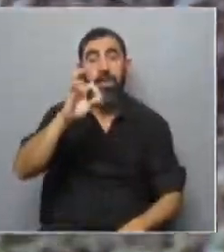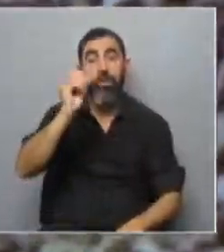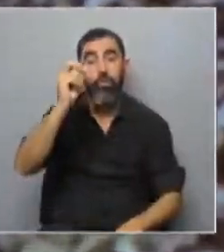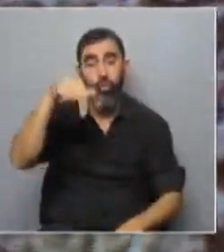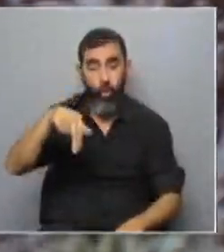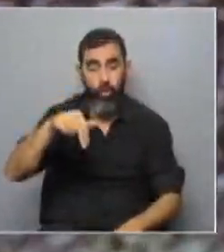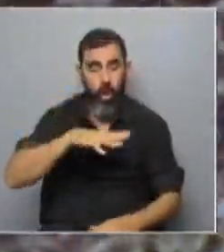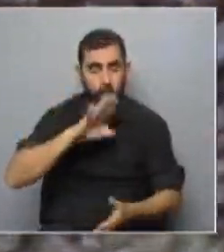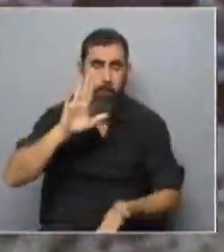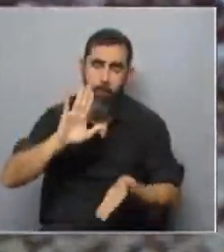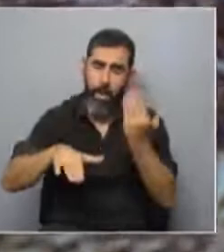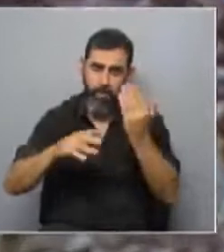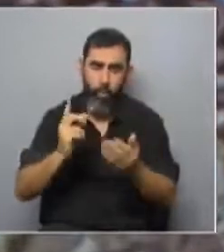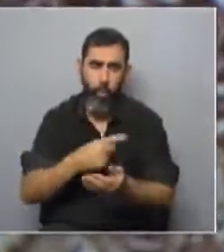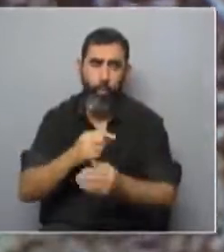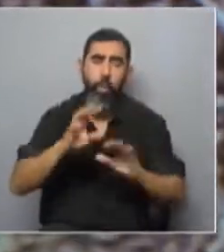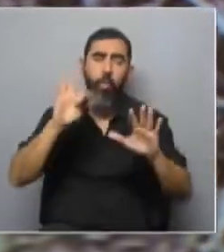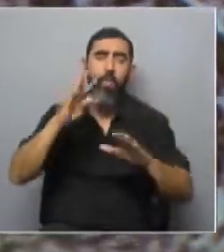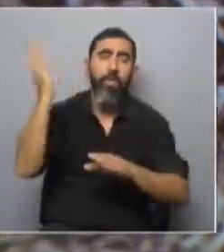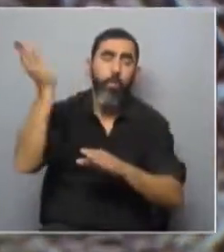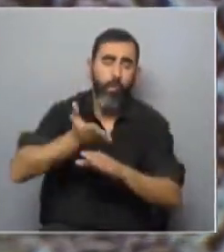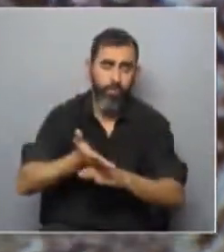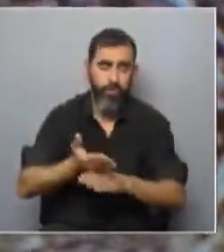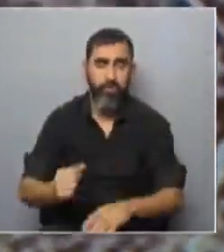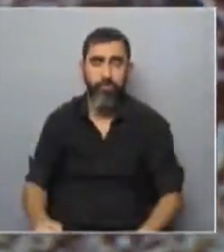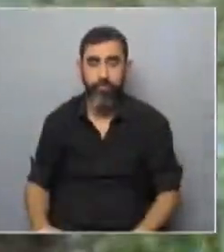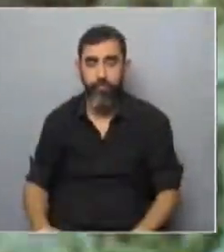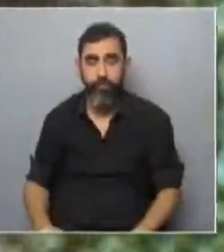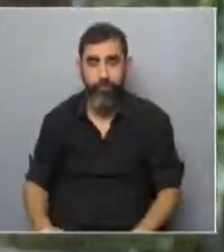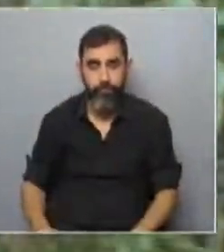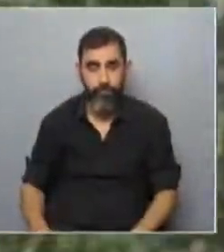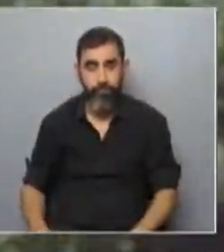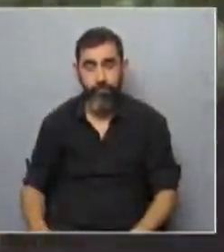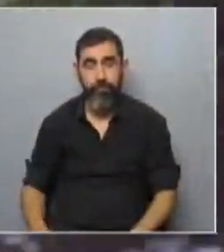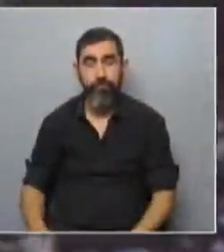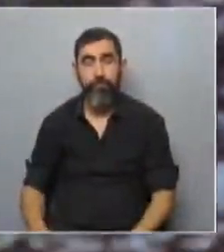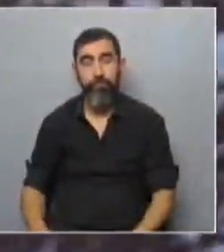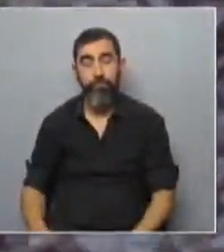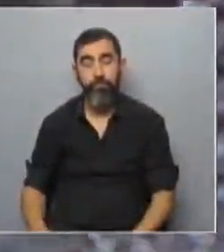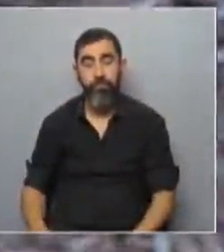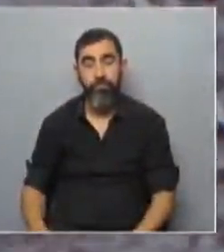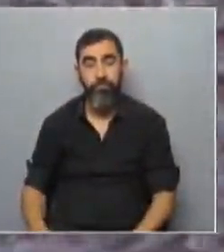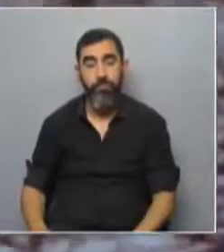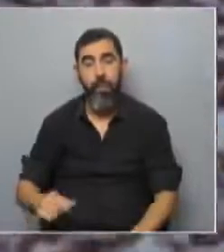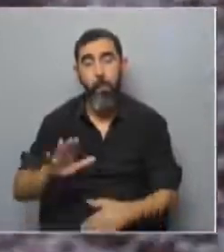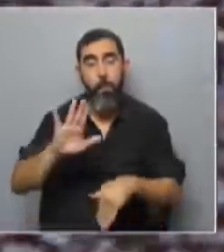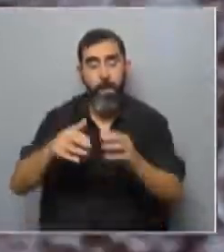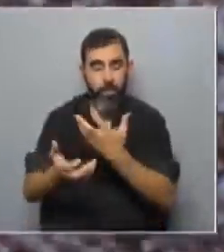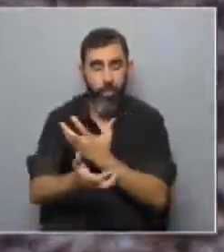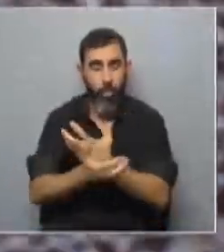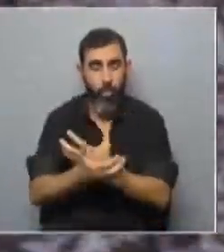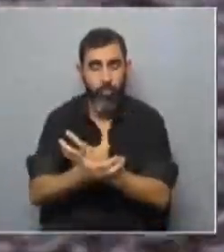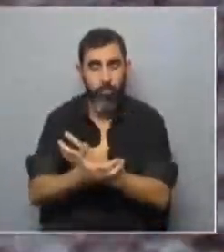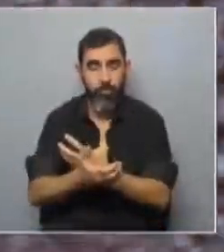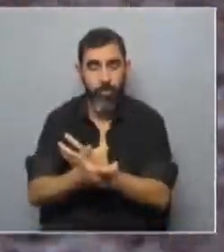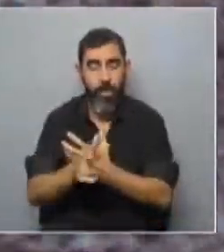abundante, el que hay cerca del 90% de los huesos que se encuentran son del estodon, o sea, es el más abundante en el